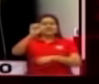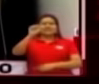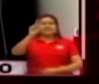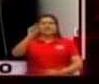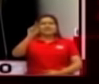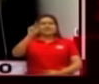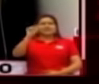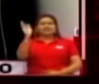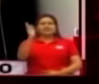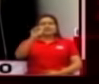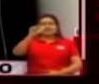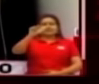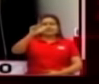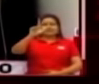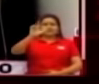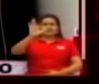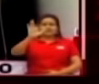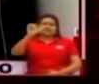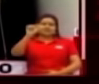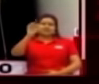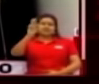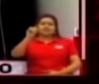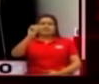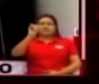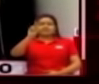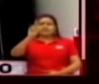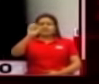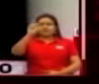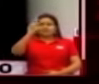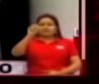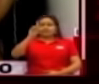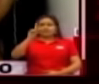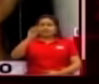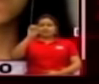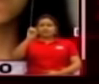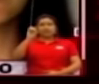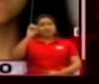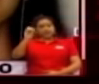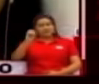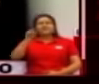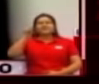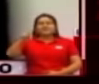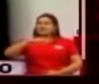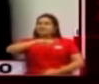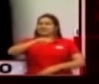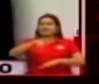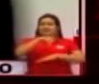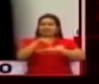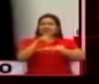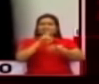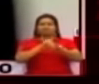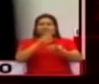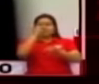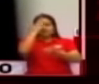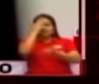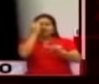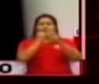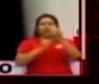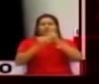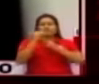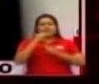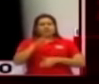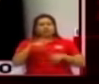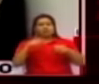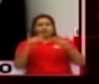Altamirano, nutricionista de Pausterizadora Quito. Con ella vamos a hablar justamente de esos buenos hábitos alimenticios que debemos de tener.